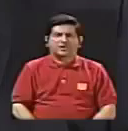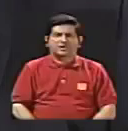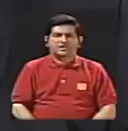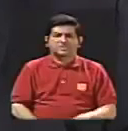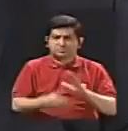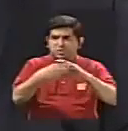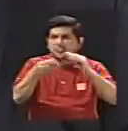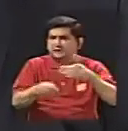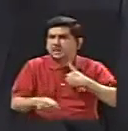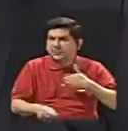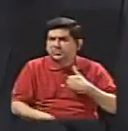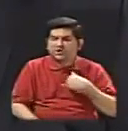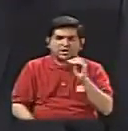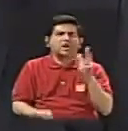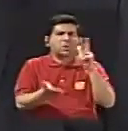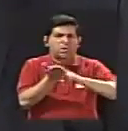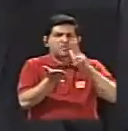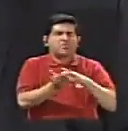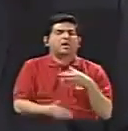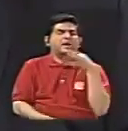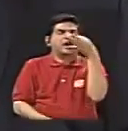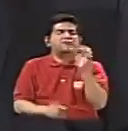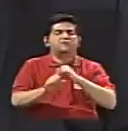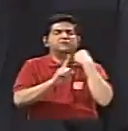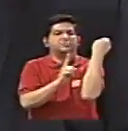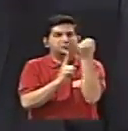se les comentó, dieron el aval a lo que venía,